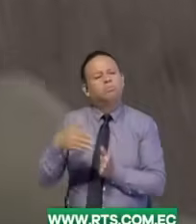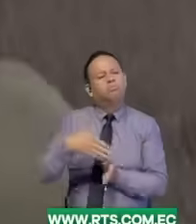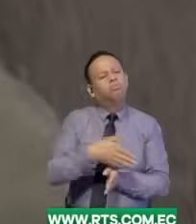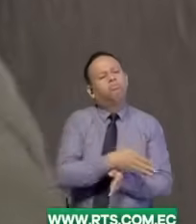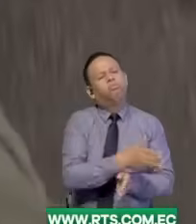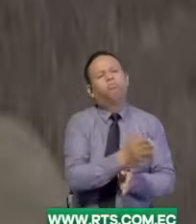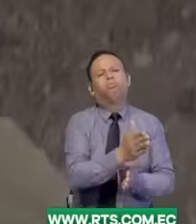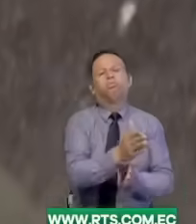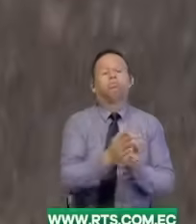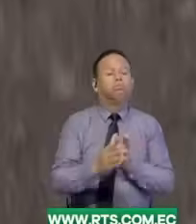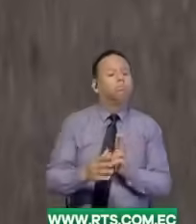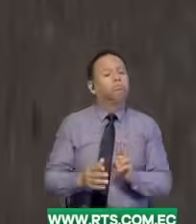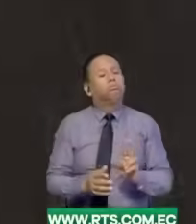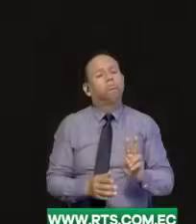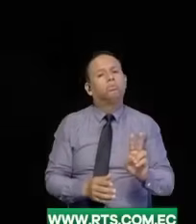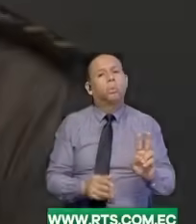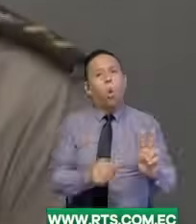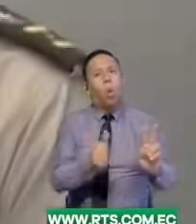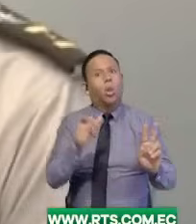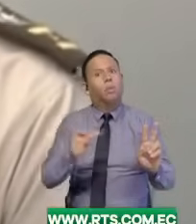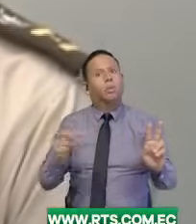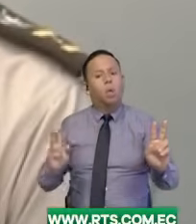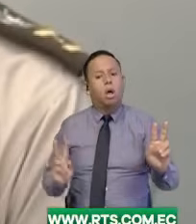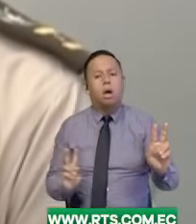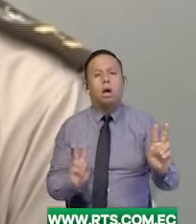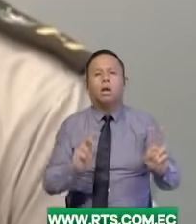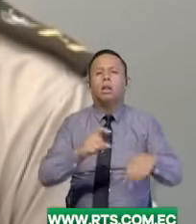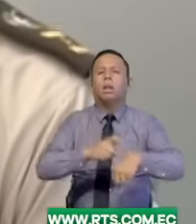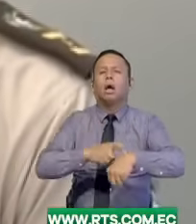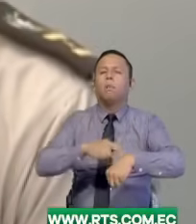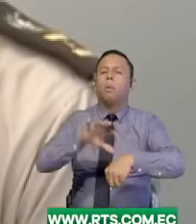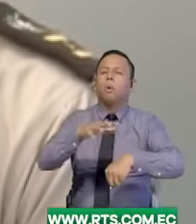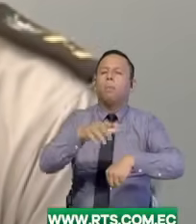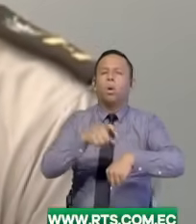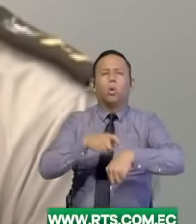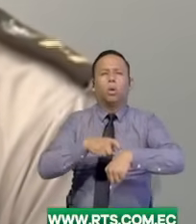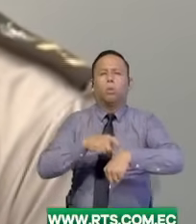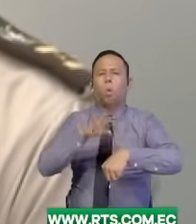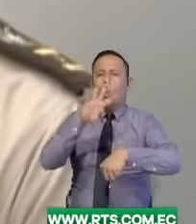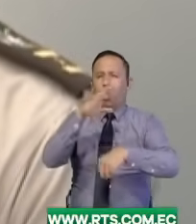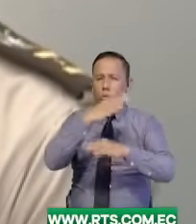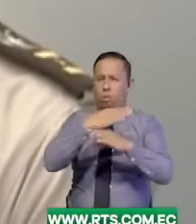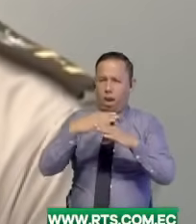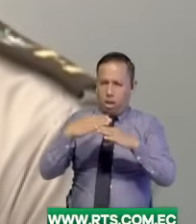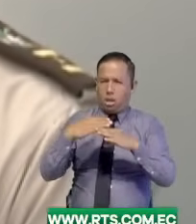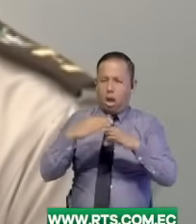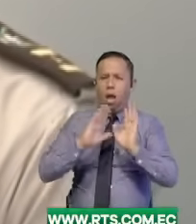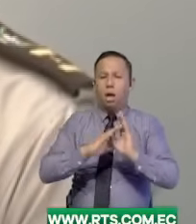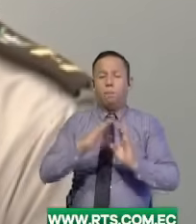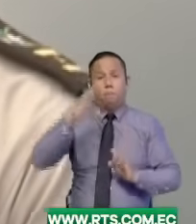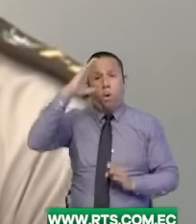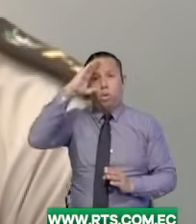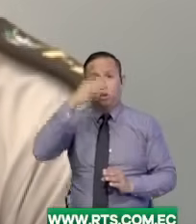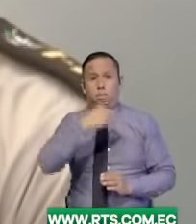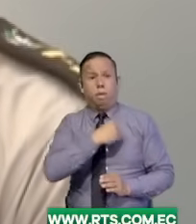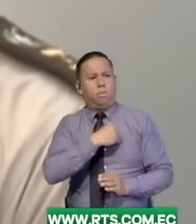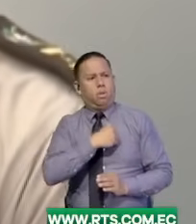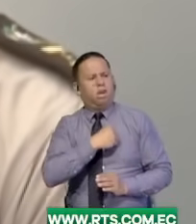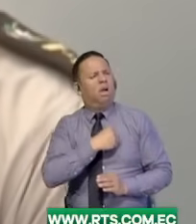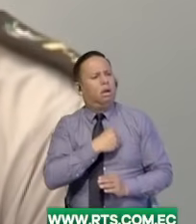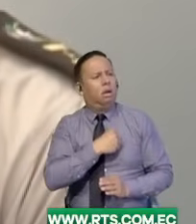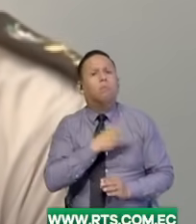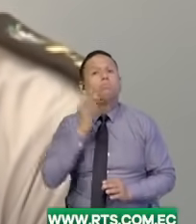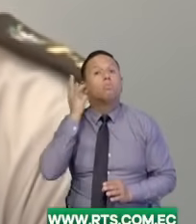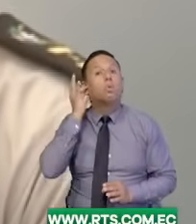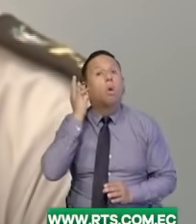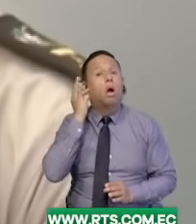fueron interceptados por otros sujetos. Aproximadamente a las 16:30, la policía fue alertada por una persona de sexo femenino,